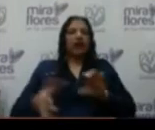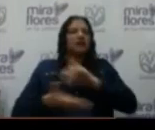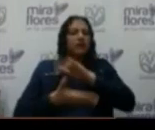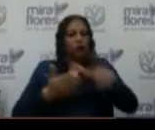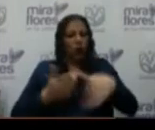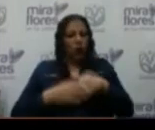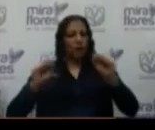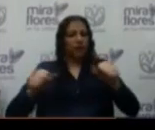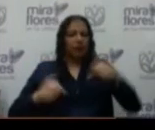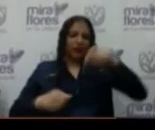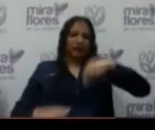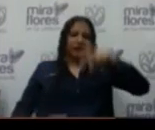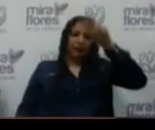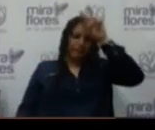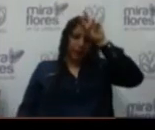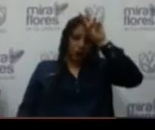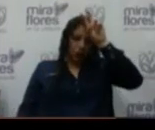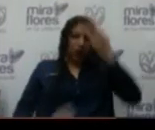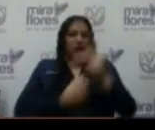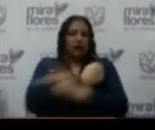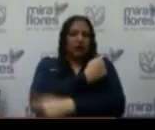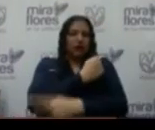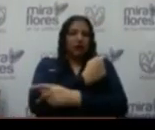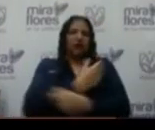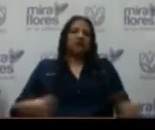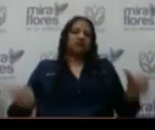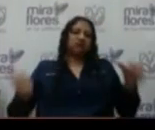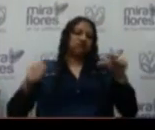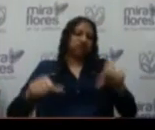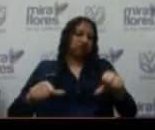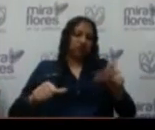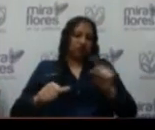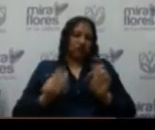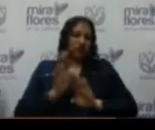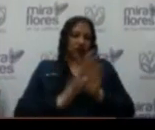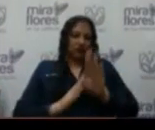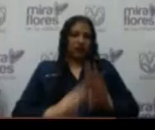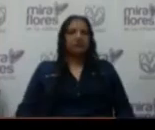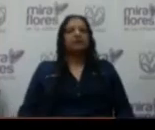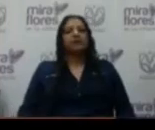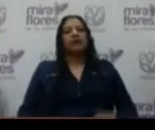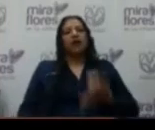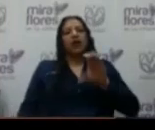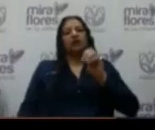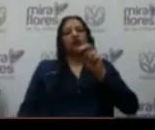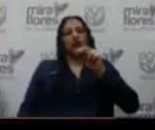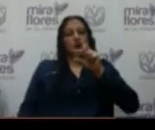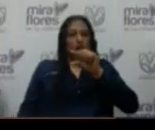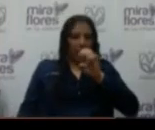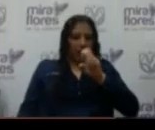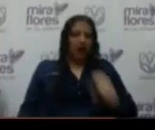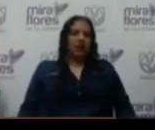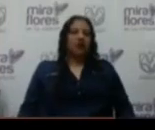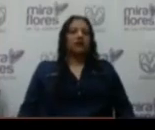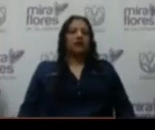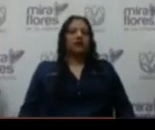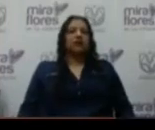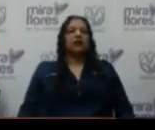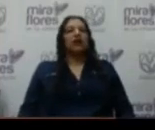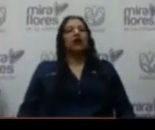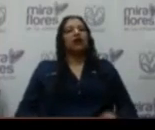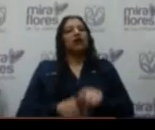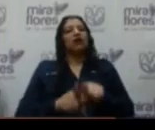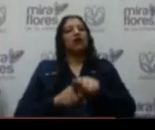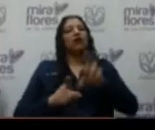lo posible para que este país sea una chacra. Los congelados lo ven como un páramo y